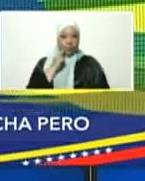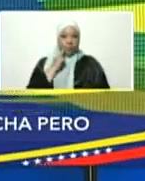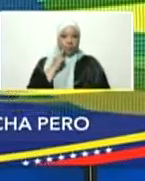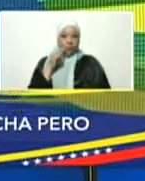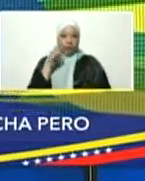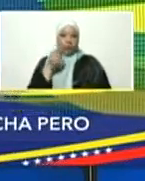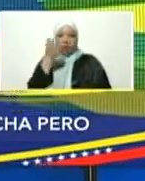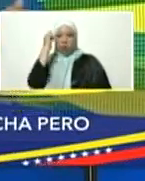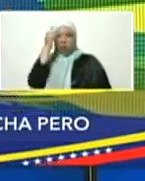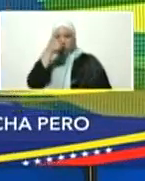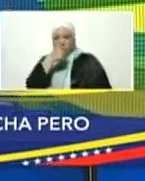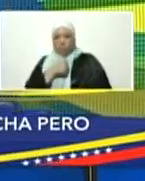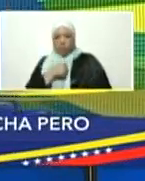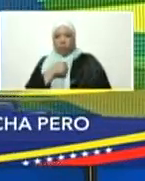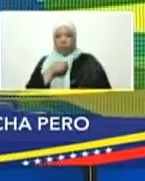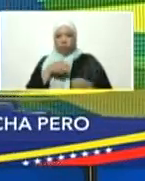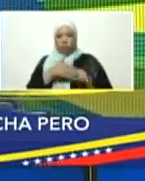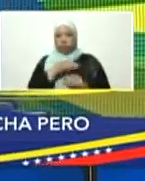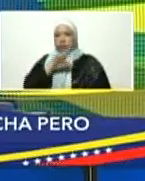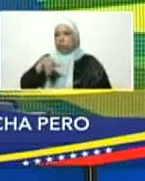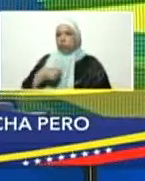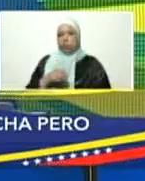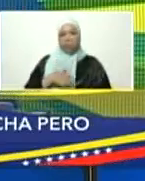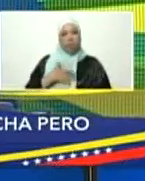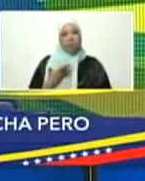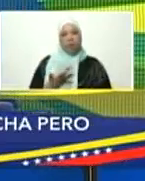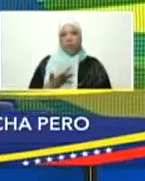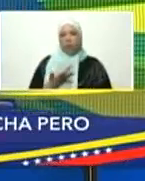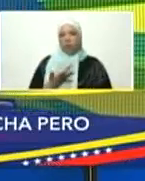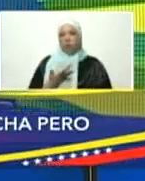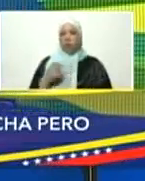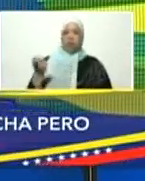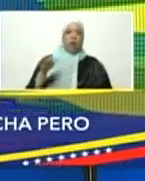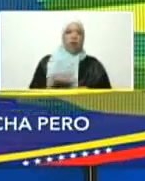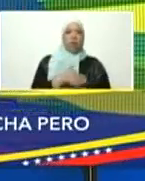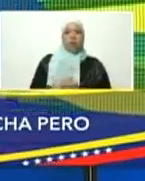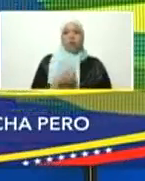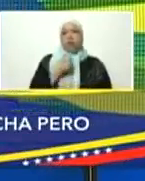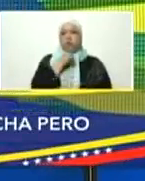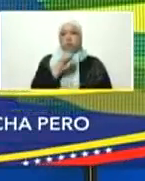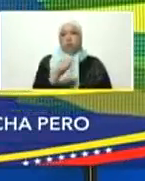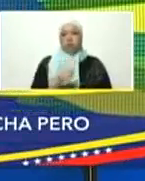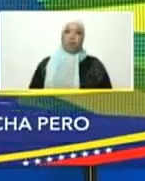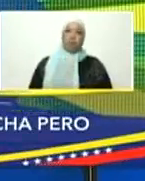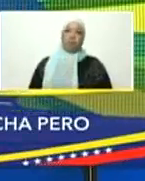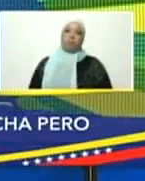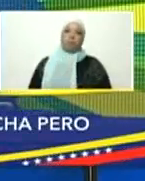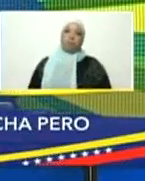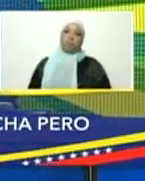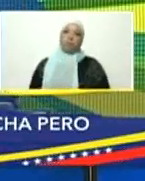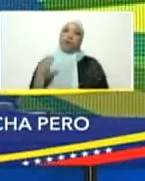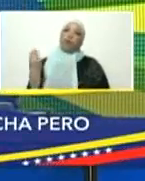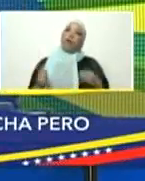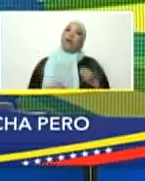De que Maduro sea un achicopalao, no me podrán acusar, no nos podrán acusar a nosotros. Nosotros nos plantamos.